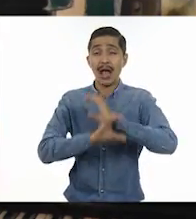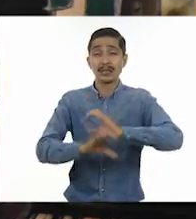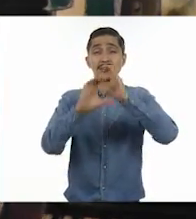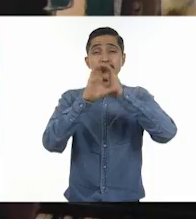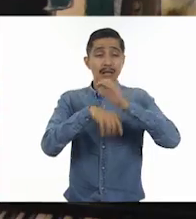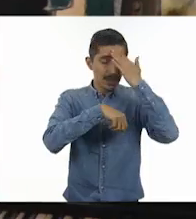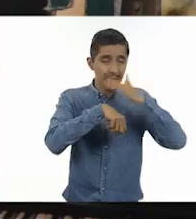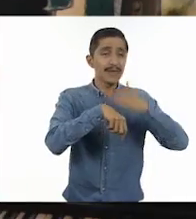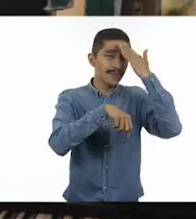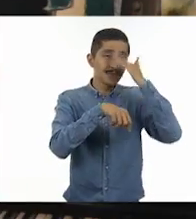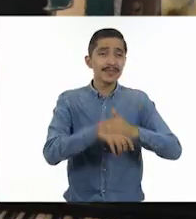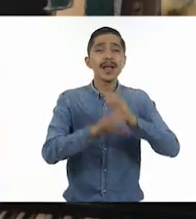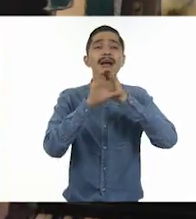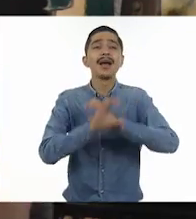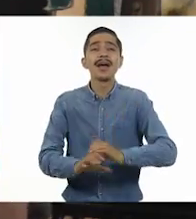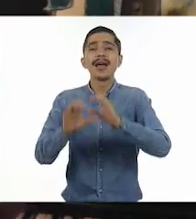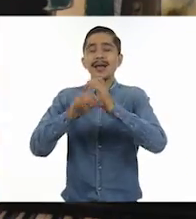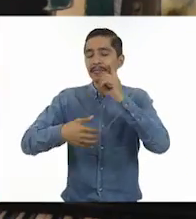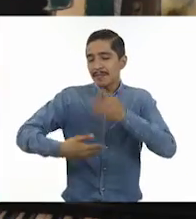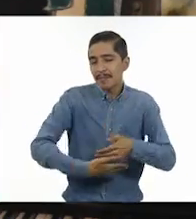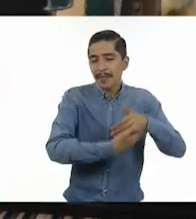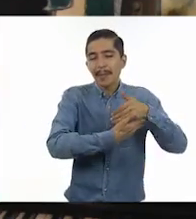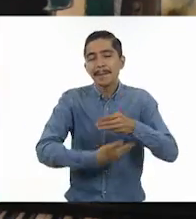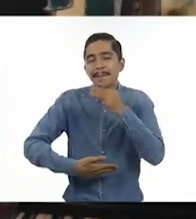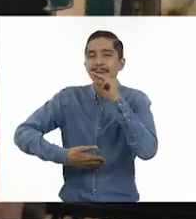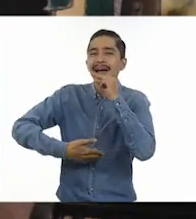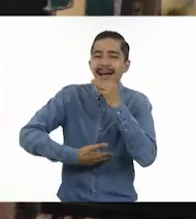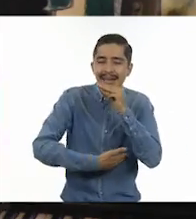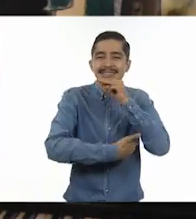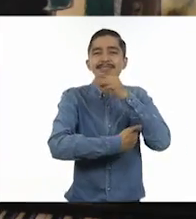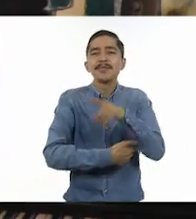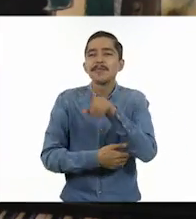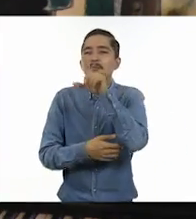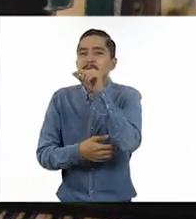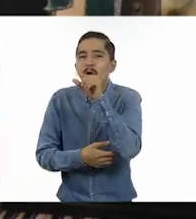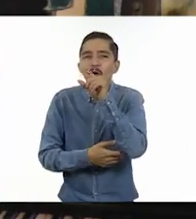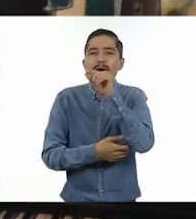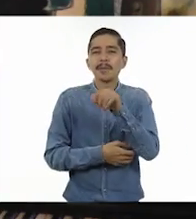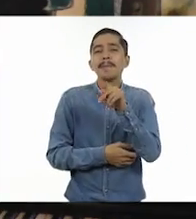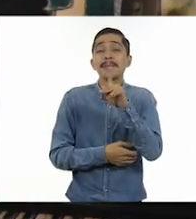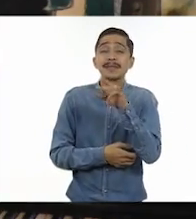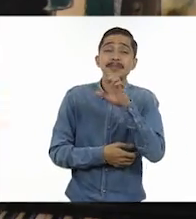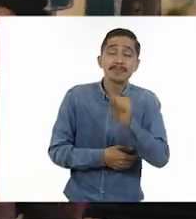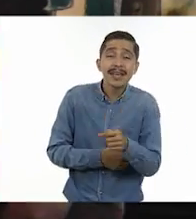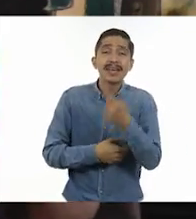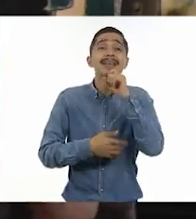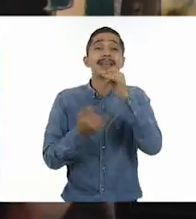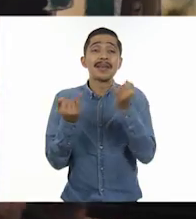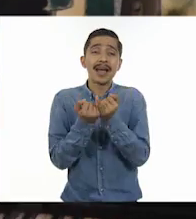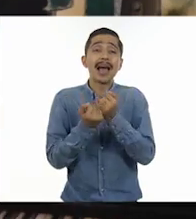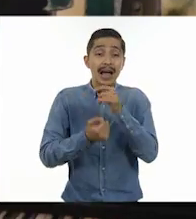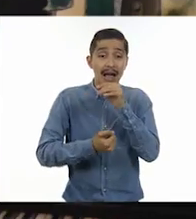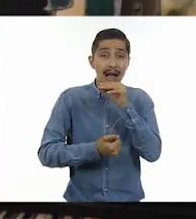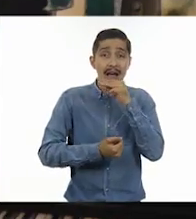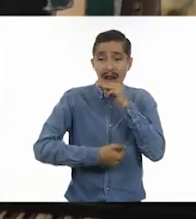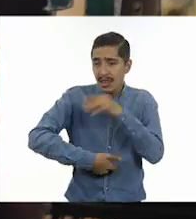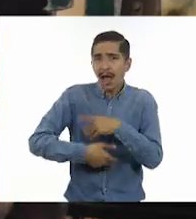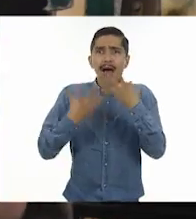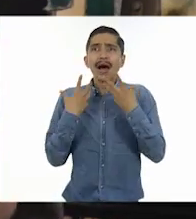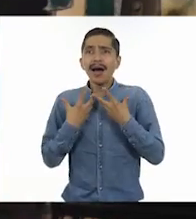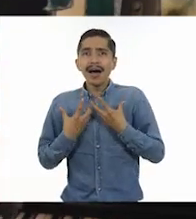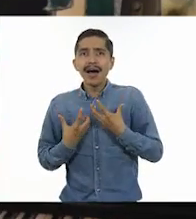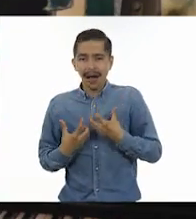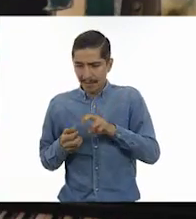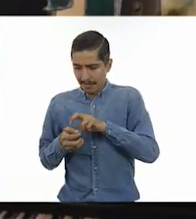canciones. A un granito de maíz, un pollito le hizo pis pis, el granito se asustó, dio